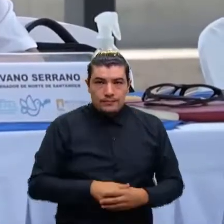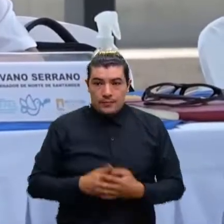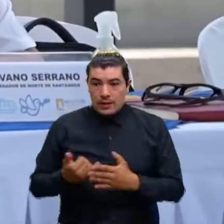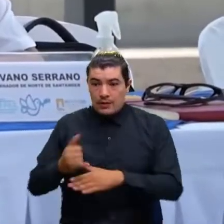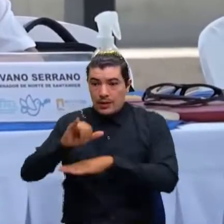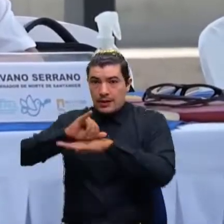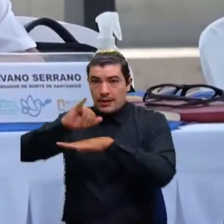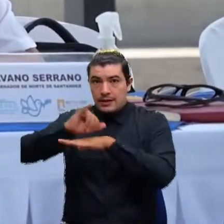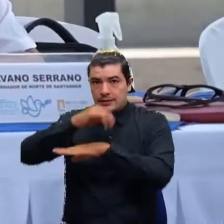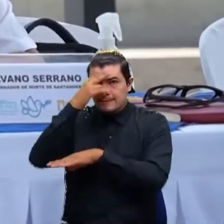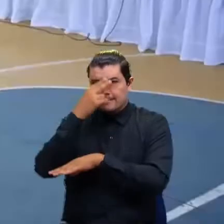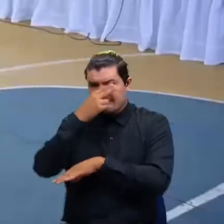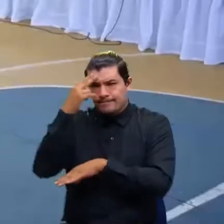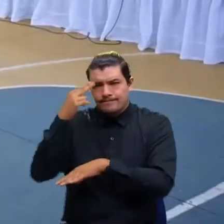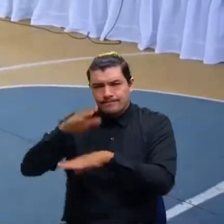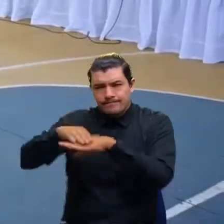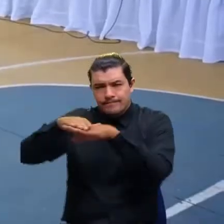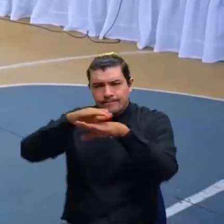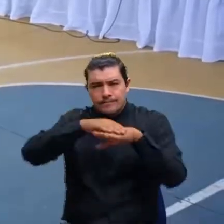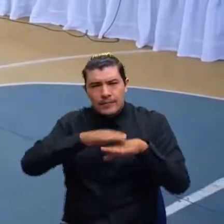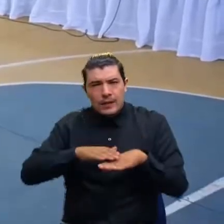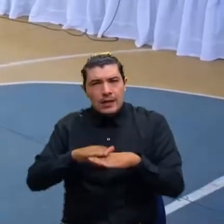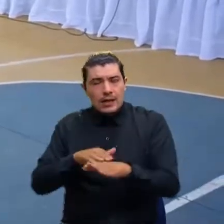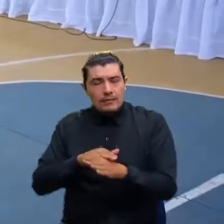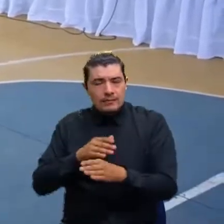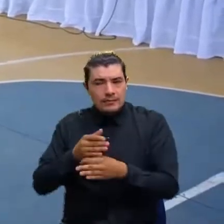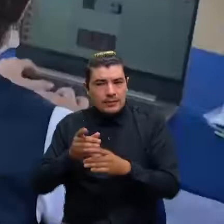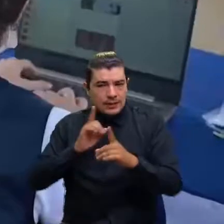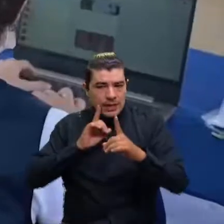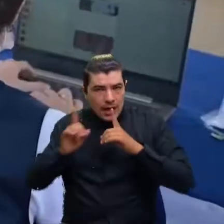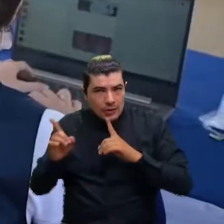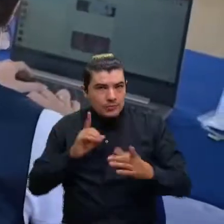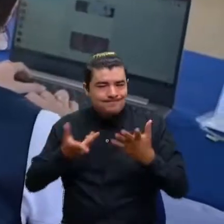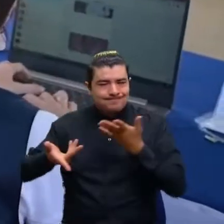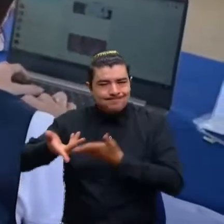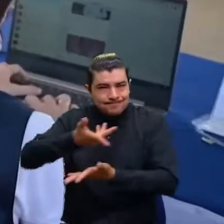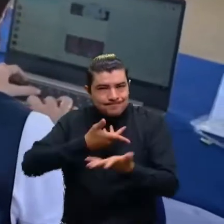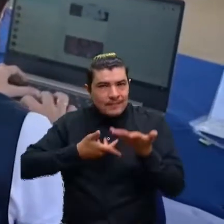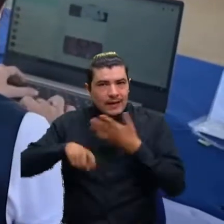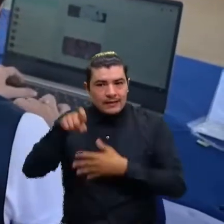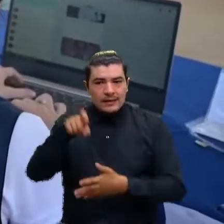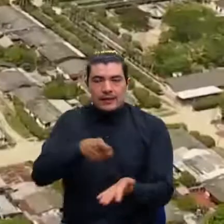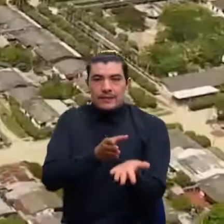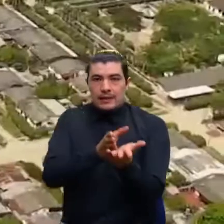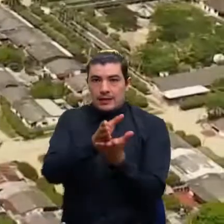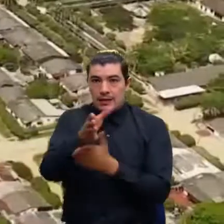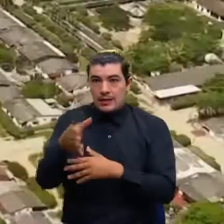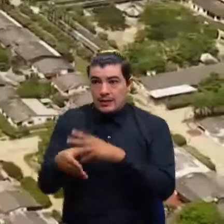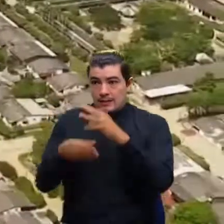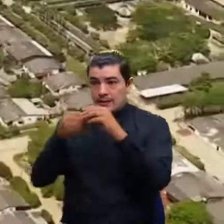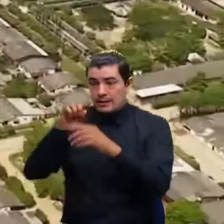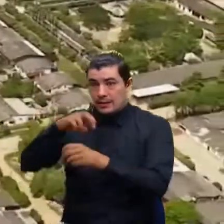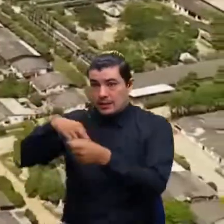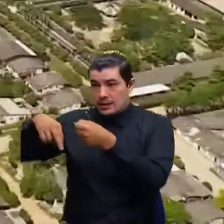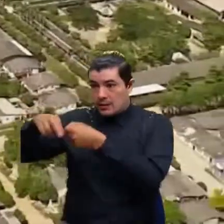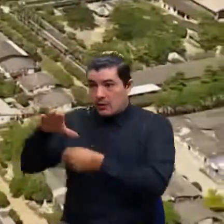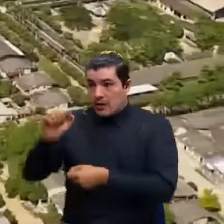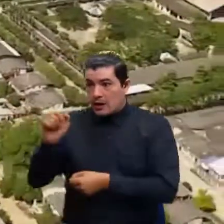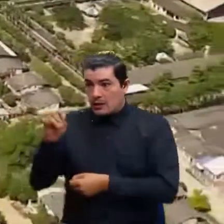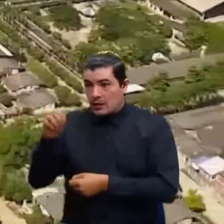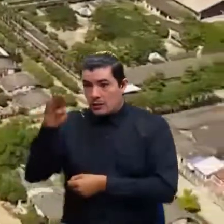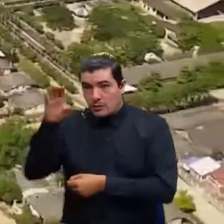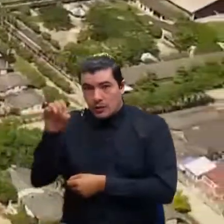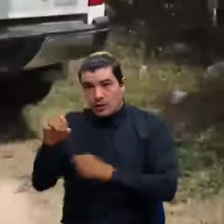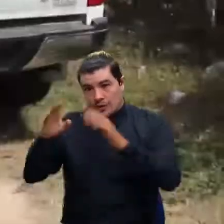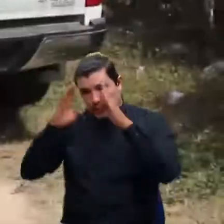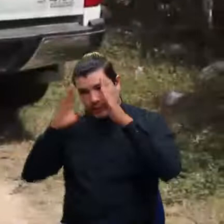a un diálogo permanente, además de insistir con la presencia del gobierno nacional en esos territorios del Catatumbo, en medio de los secuestros